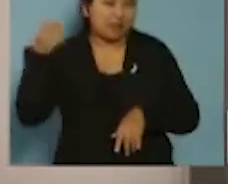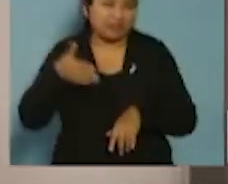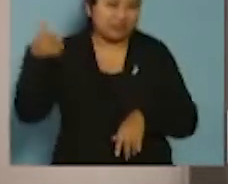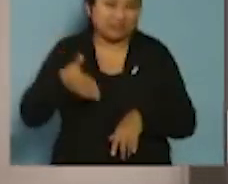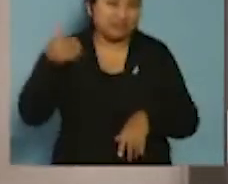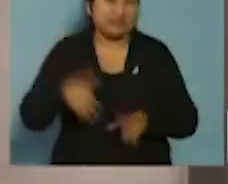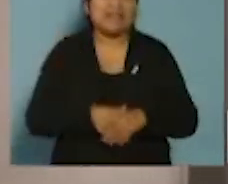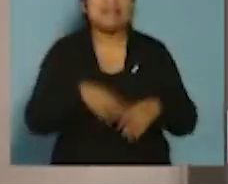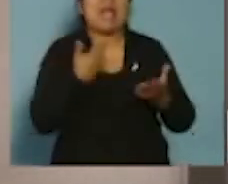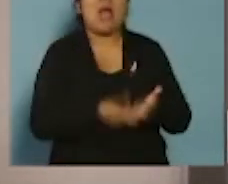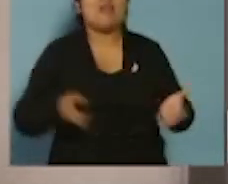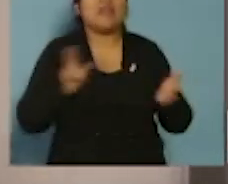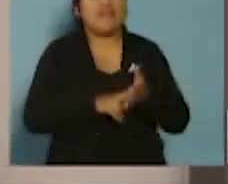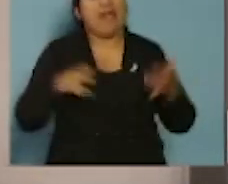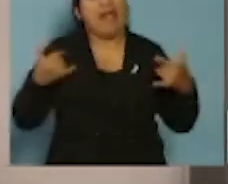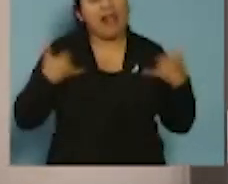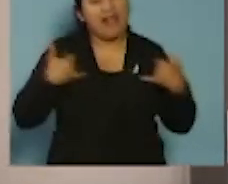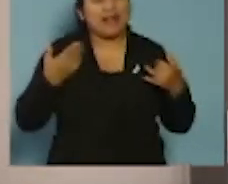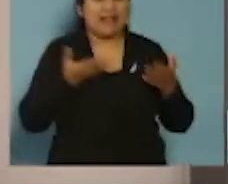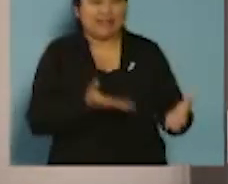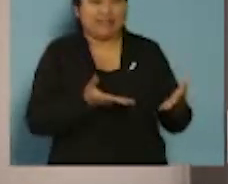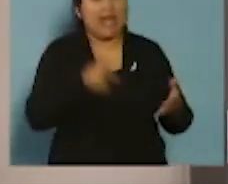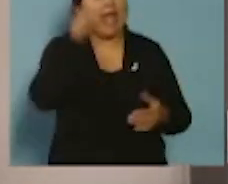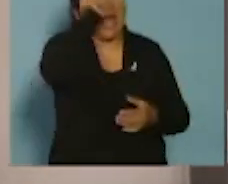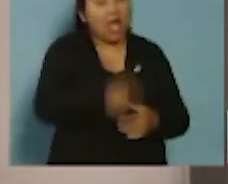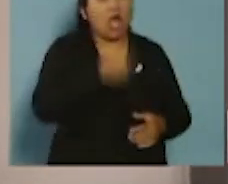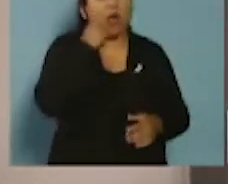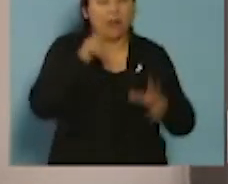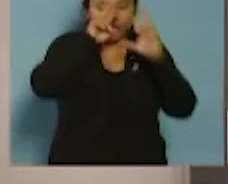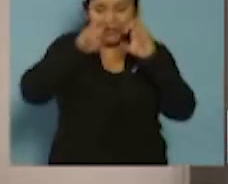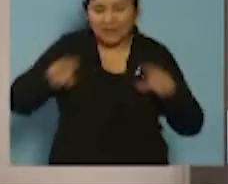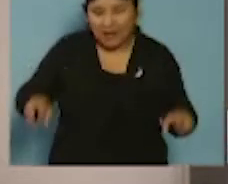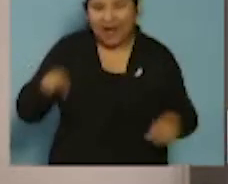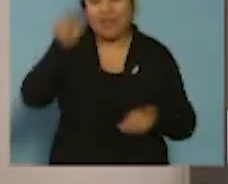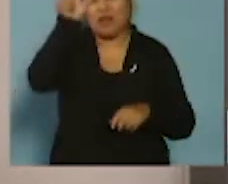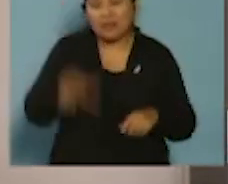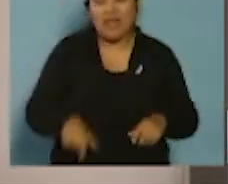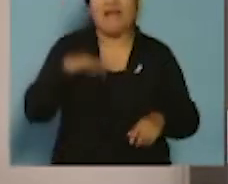significa tener en nuestro estudio este hombre sobre la vida del general manuel belgrano